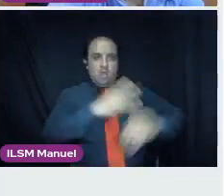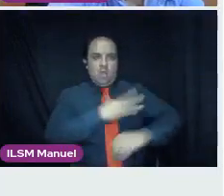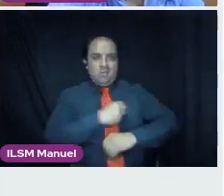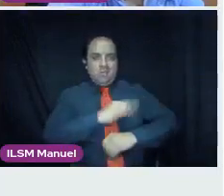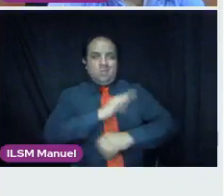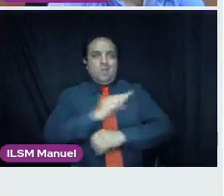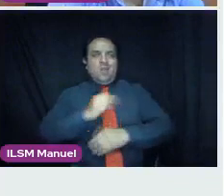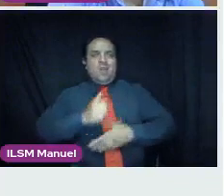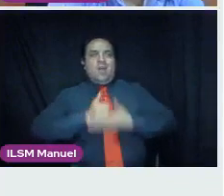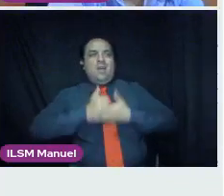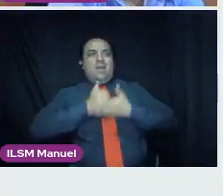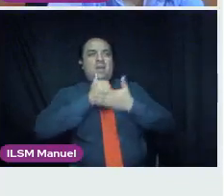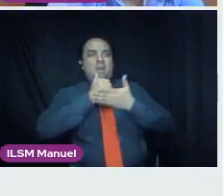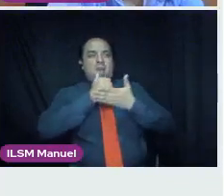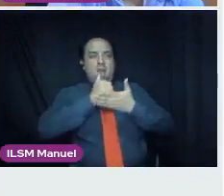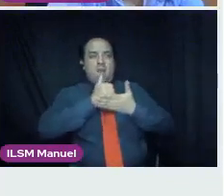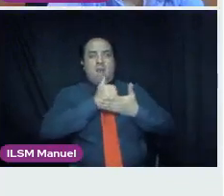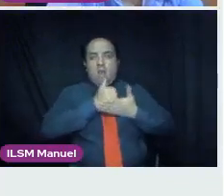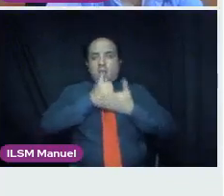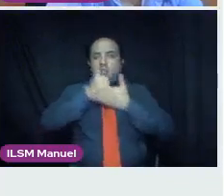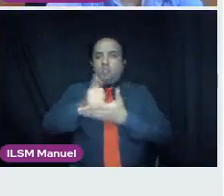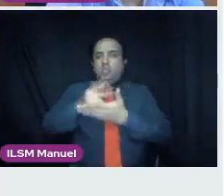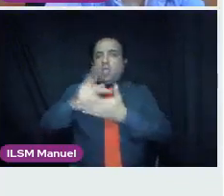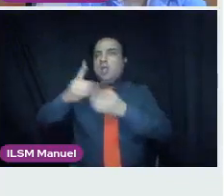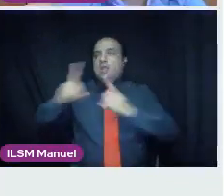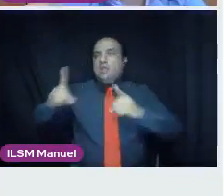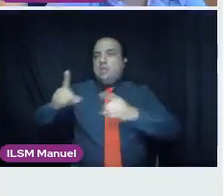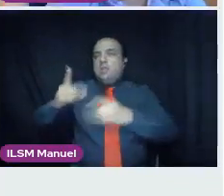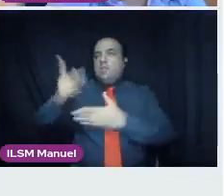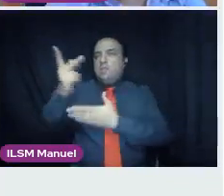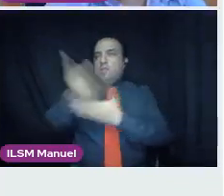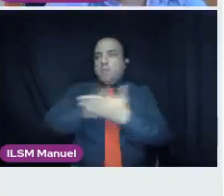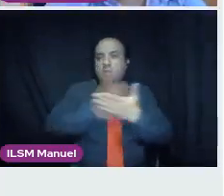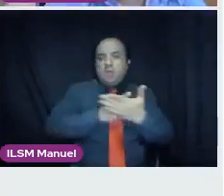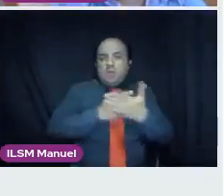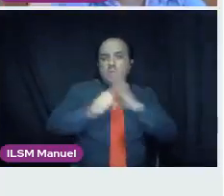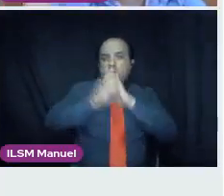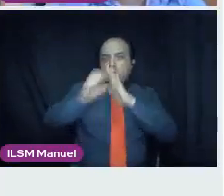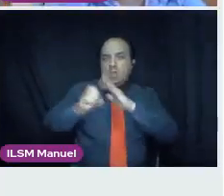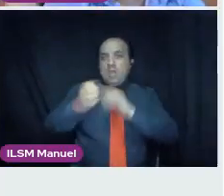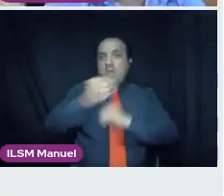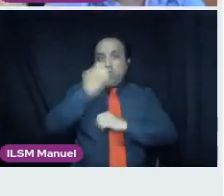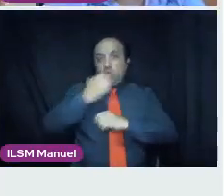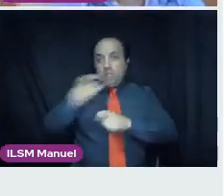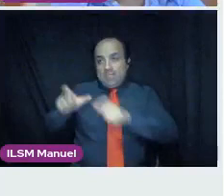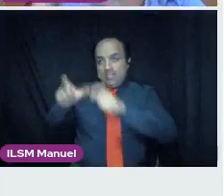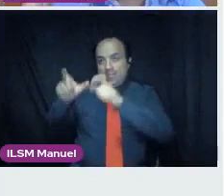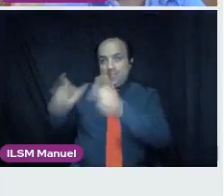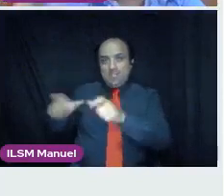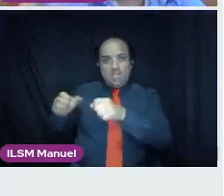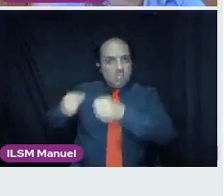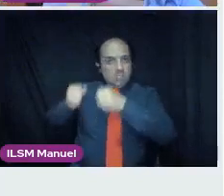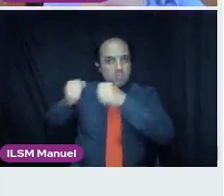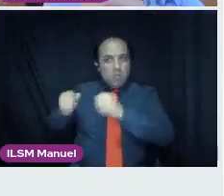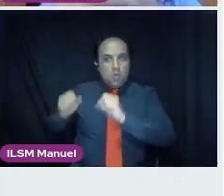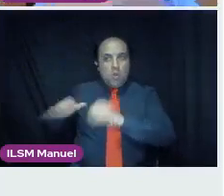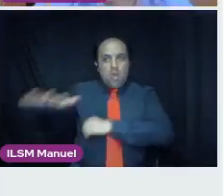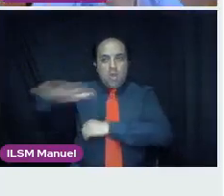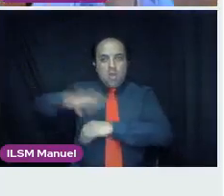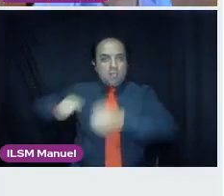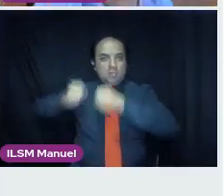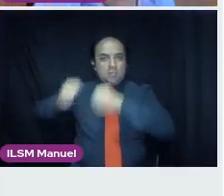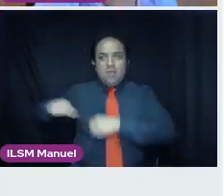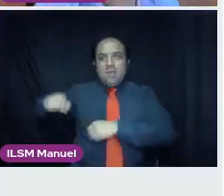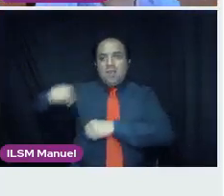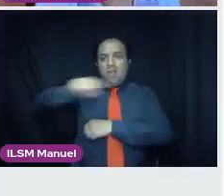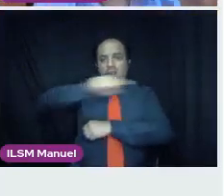de programas, por ejemplo, de escuelas seguras, ¿no?, o de espacios seguros para que los chicos puedan